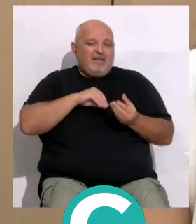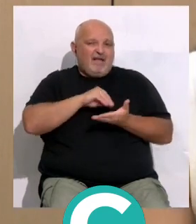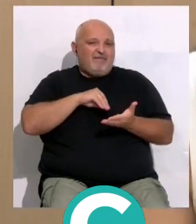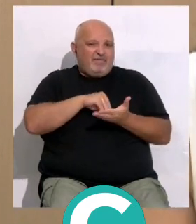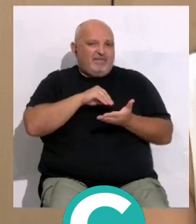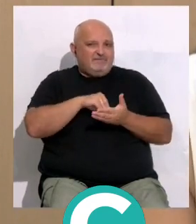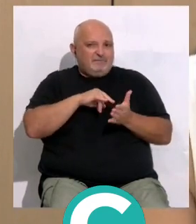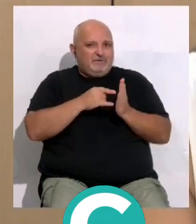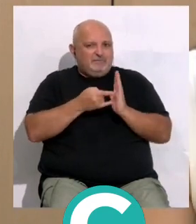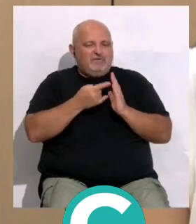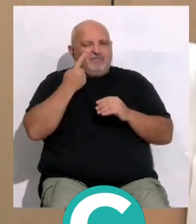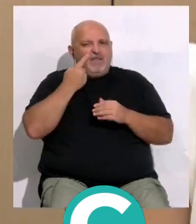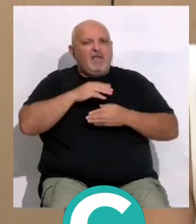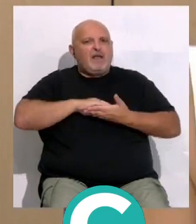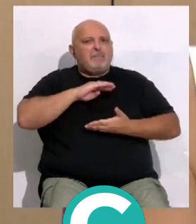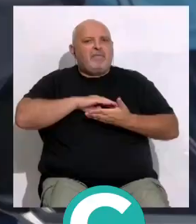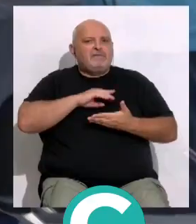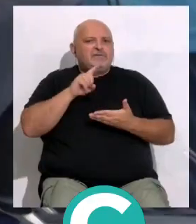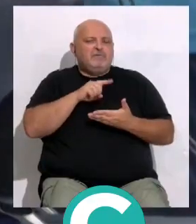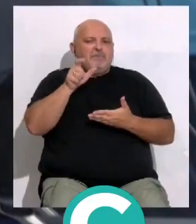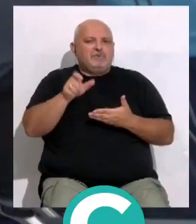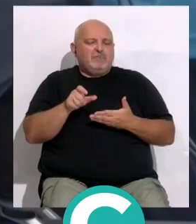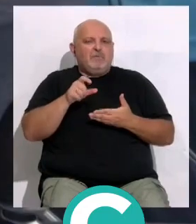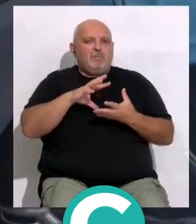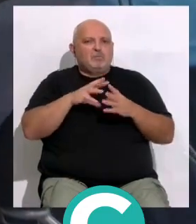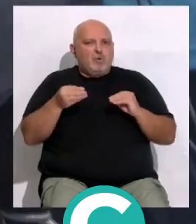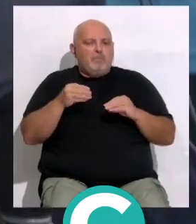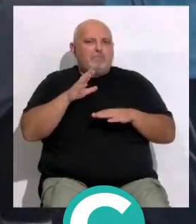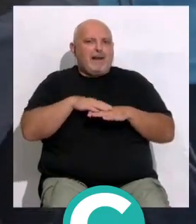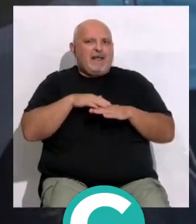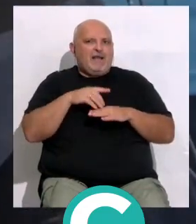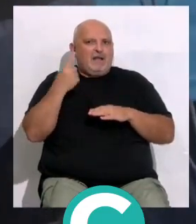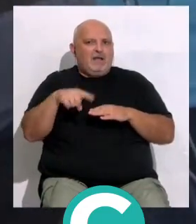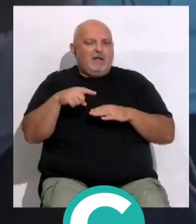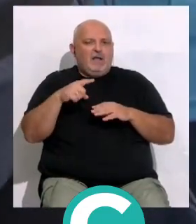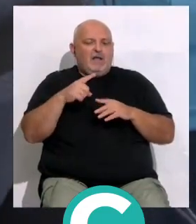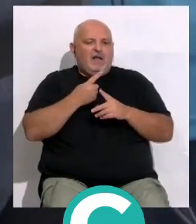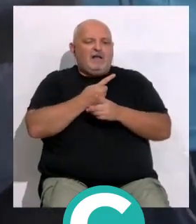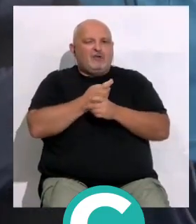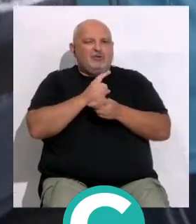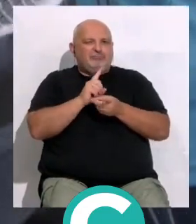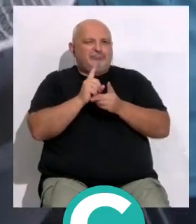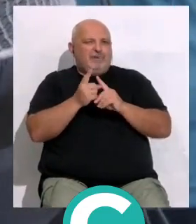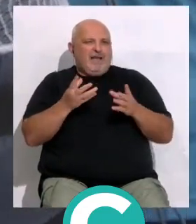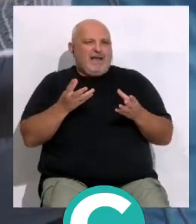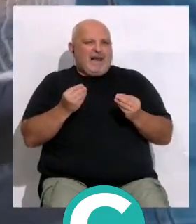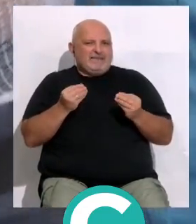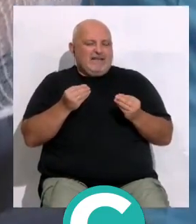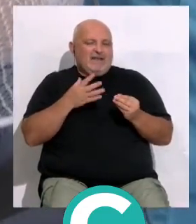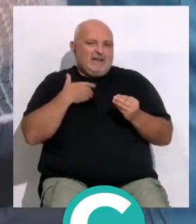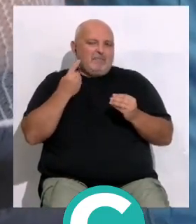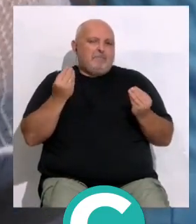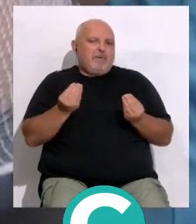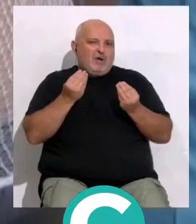nuestro proyecto. Ver la capacidad que tiene la persona y el músculo de oxidar grasa, que es algo que